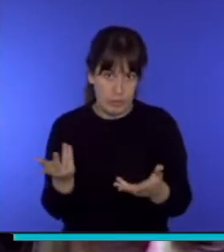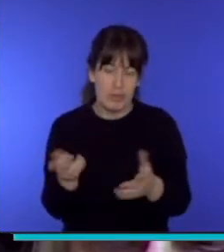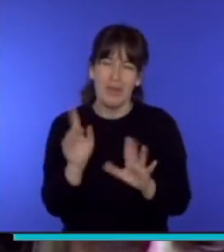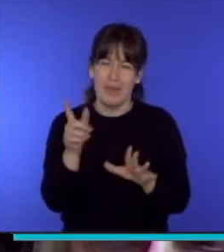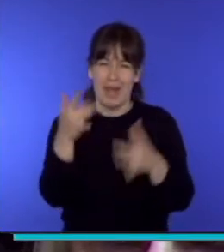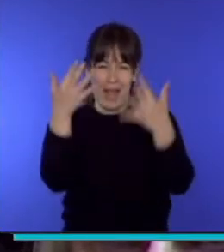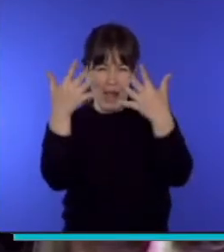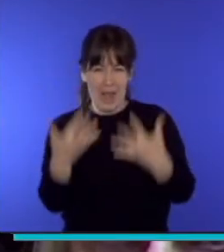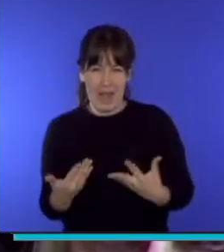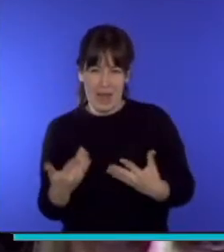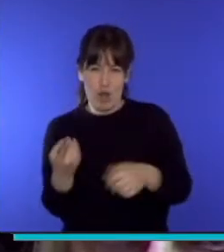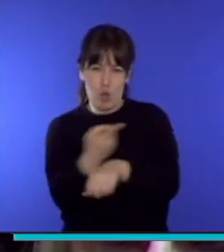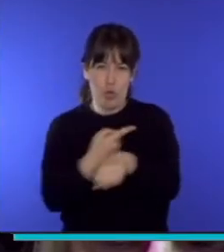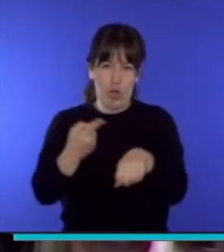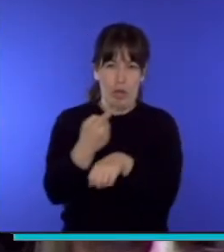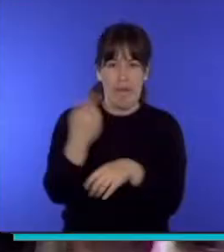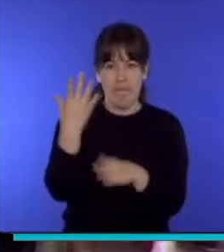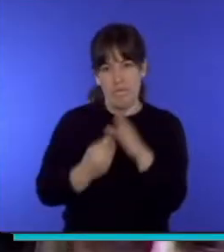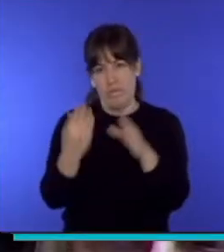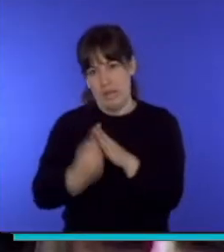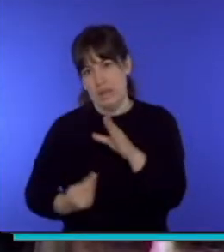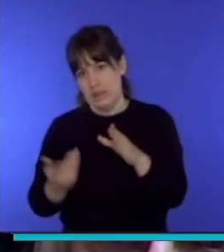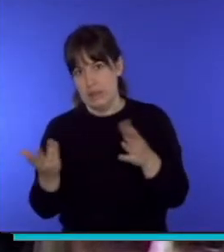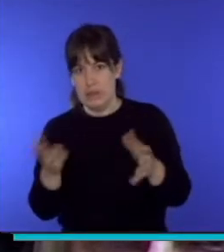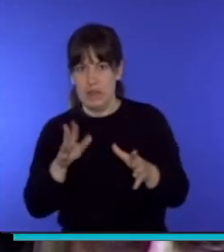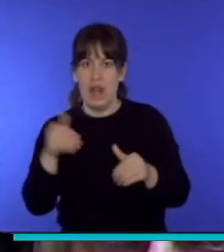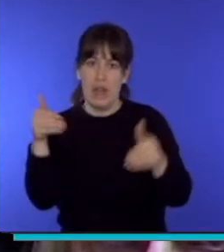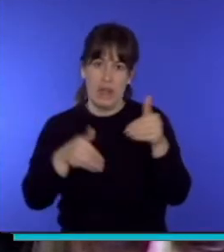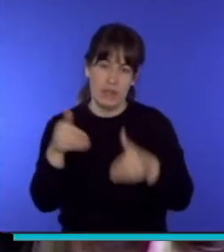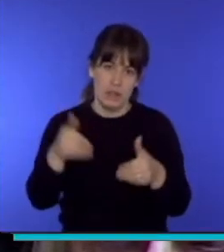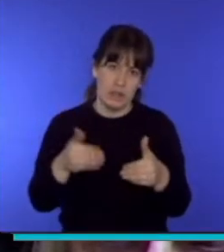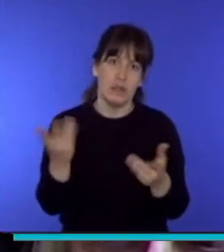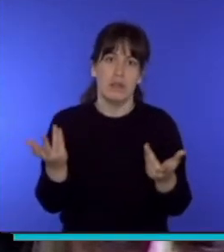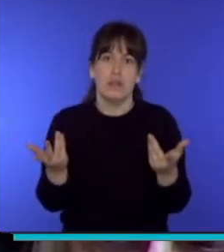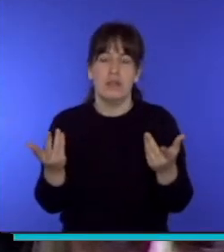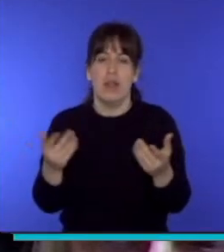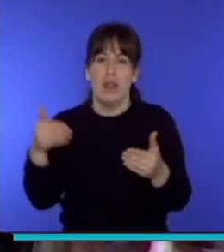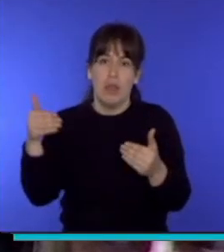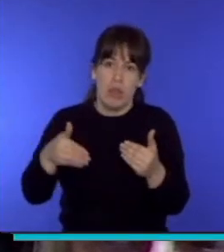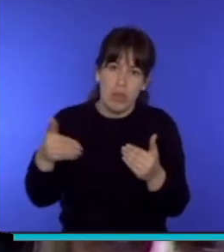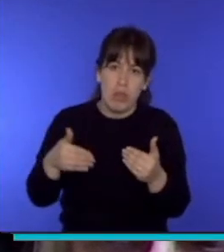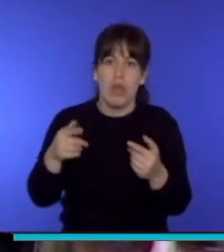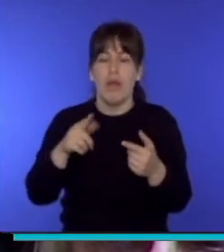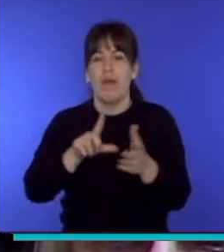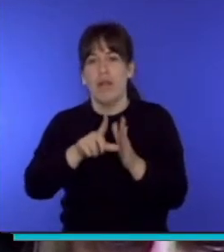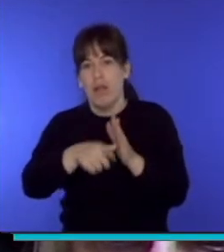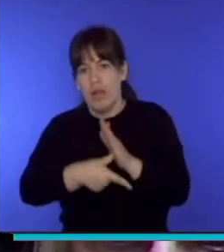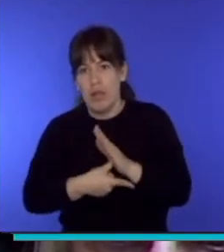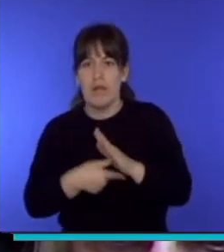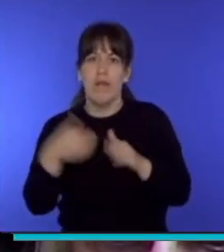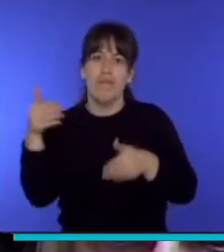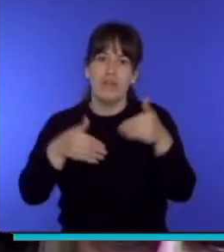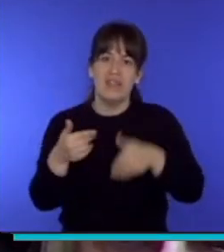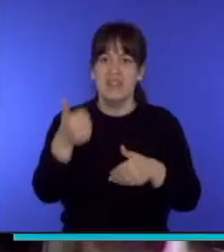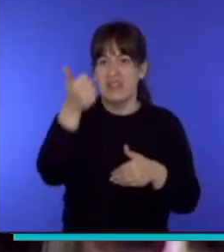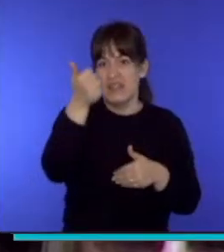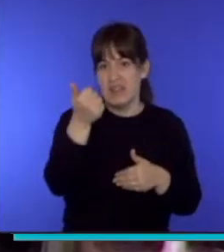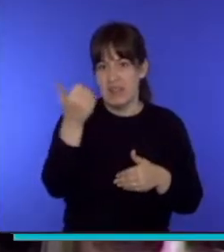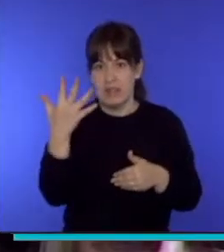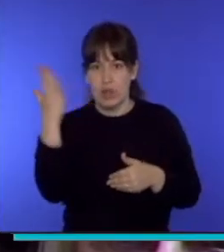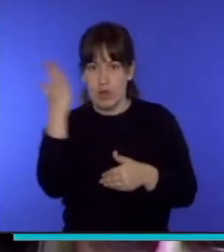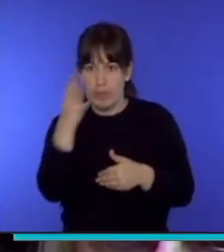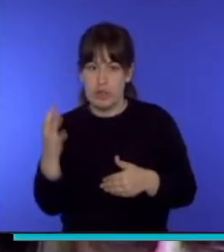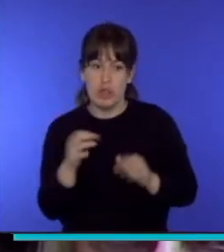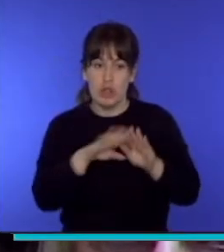de cálculo en las horas que demoraría la elección y lo que tardarían en votar el 65% de cada